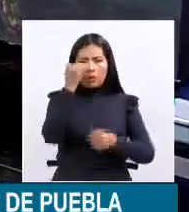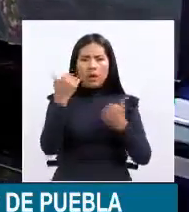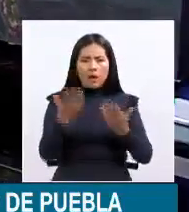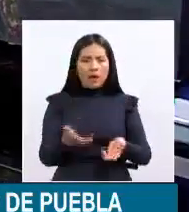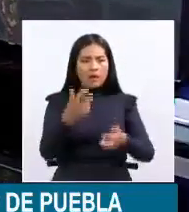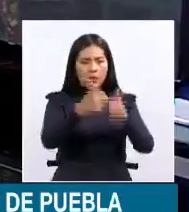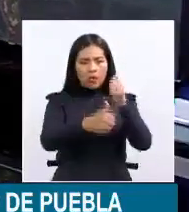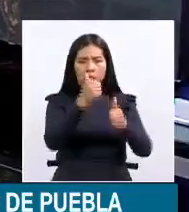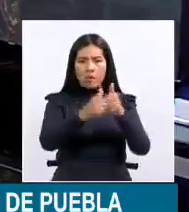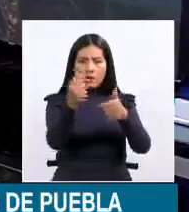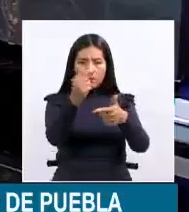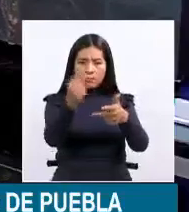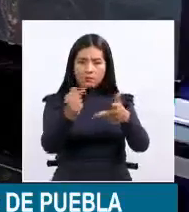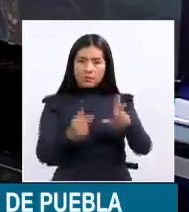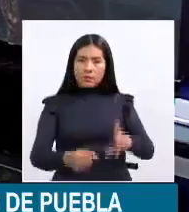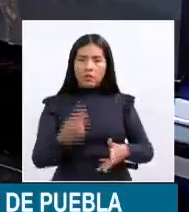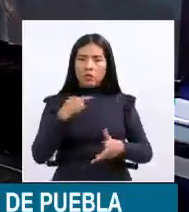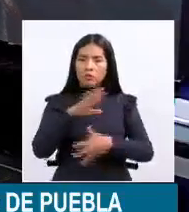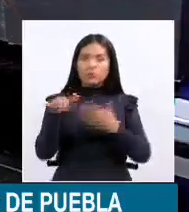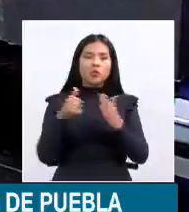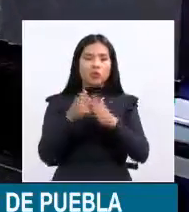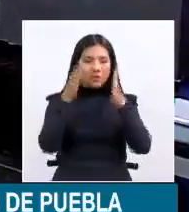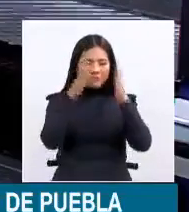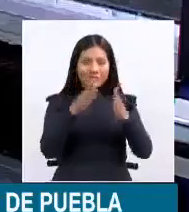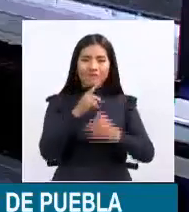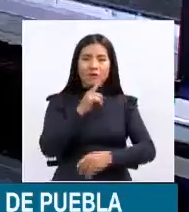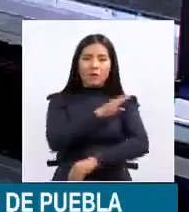Ahí hay que poner el foco, ahí hay que poner la energía.